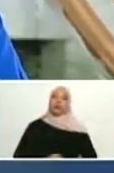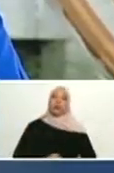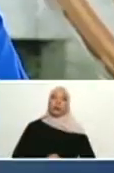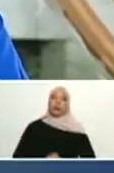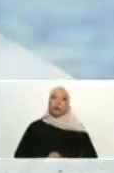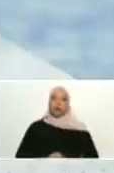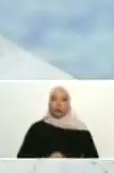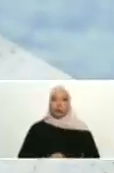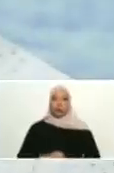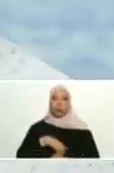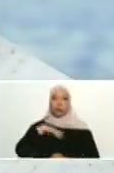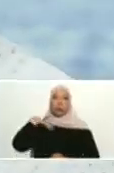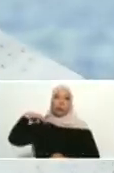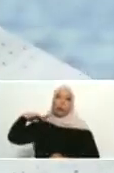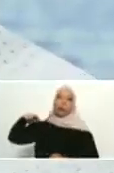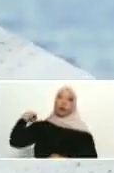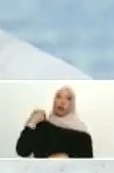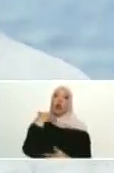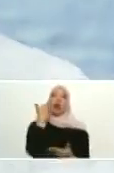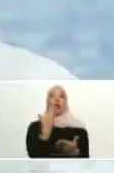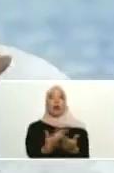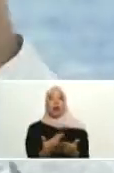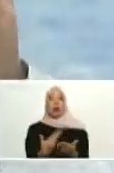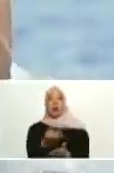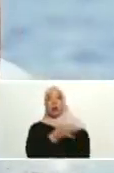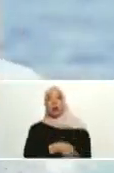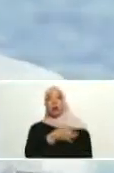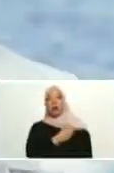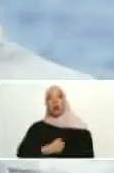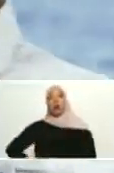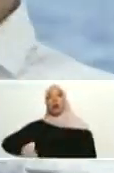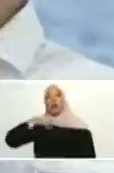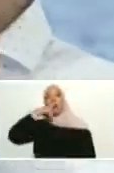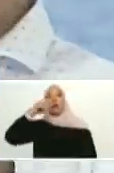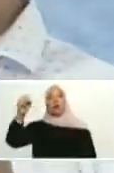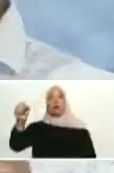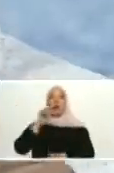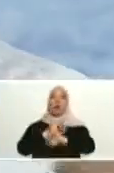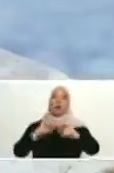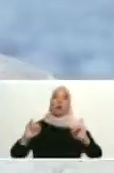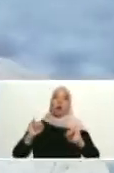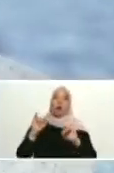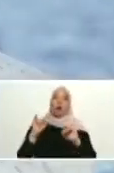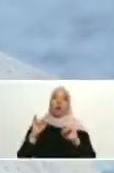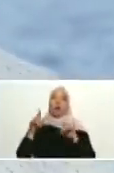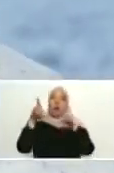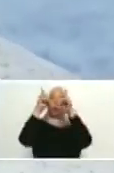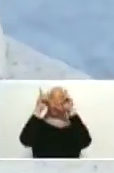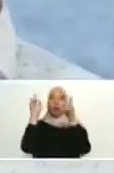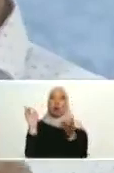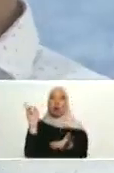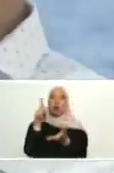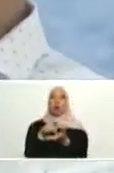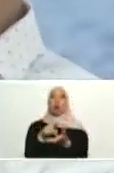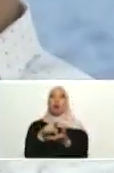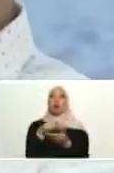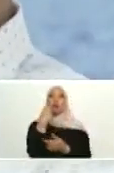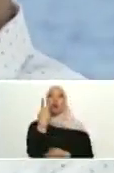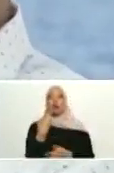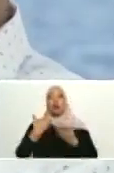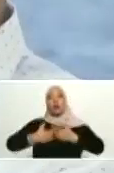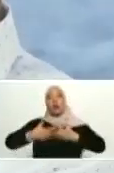Polhac. Gracias, señor presidente. Bueno, quería complementar las palabras de nuestra vicepresidenta, que menciona aquí la presencia de dos